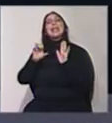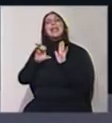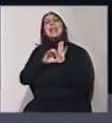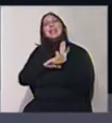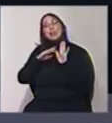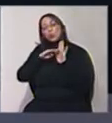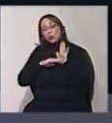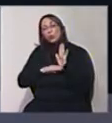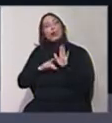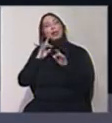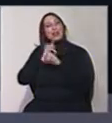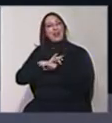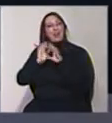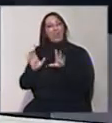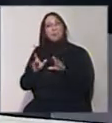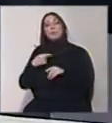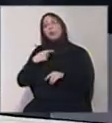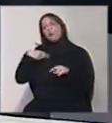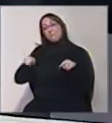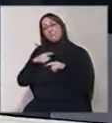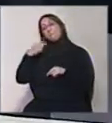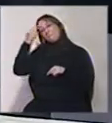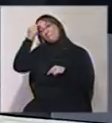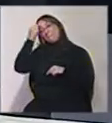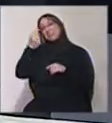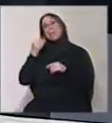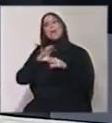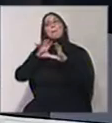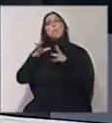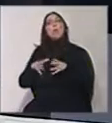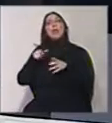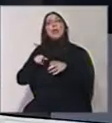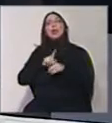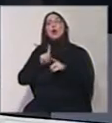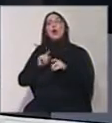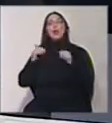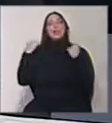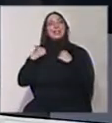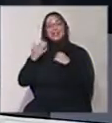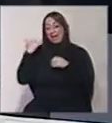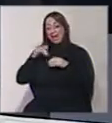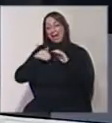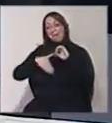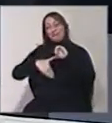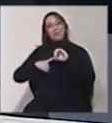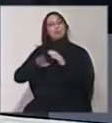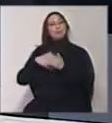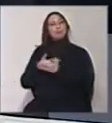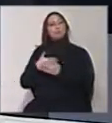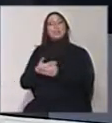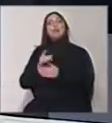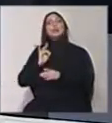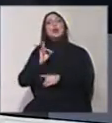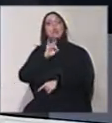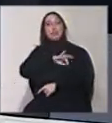que al efecto se establezca. Estamos pensando, repito, en modelos que no son los que se han ensayado en América Latina, que han fracasado, salvo el caso de Chile,